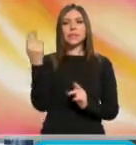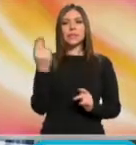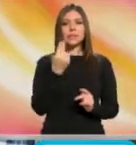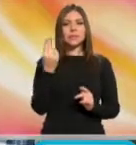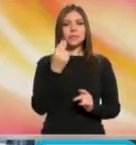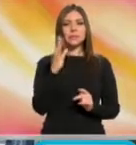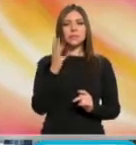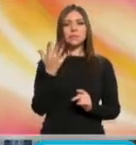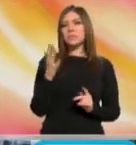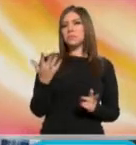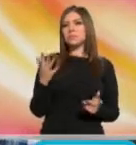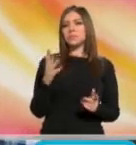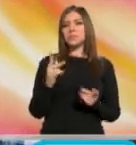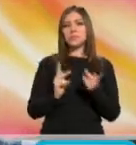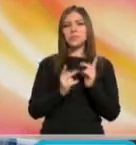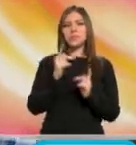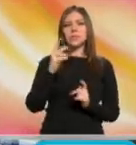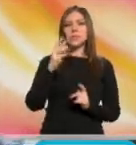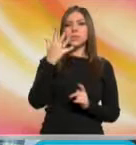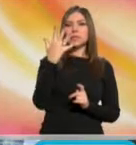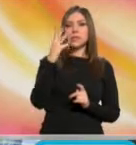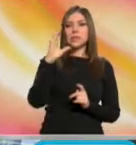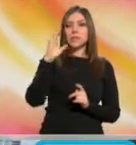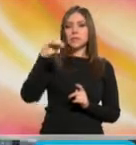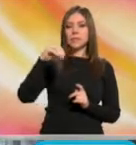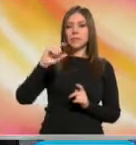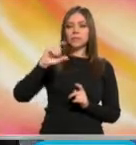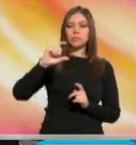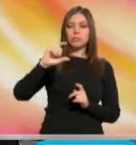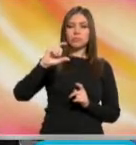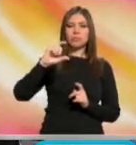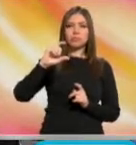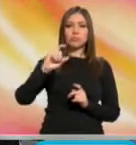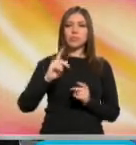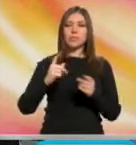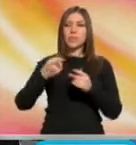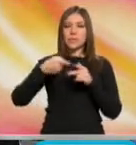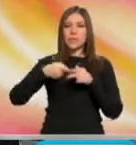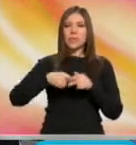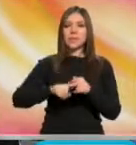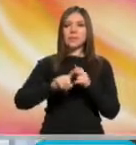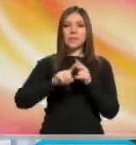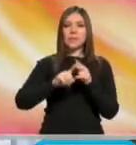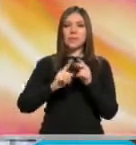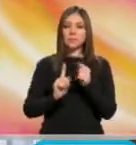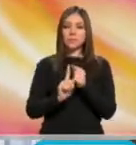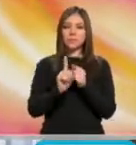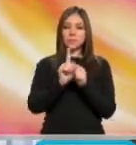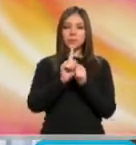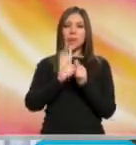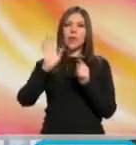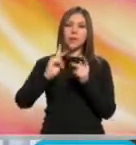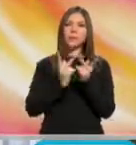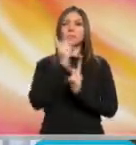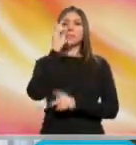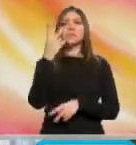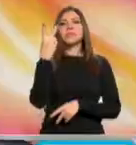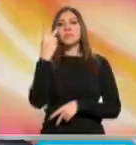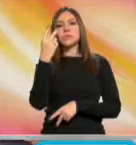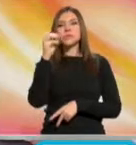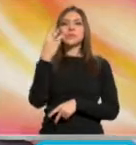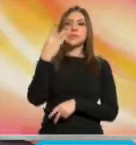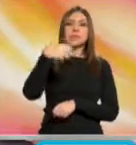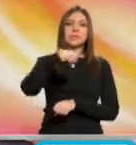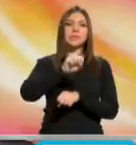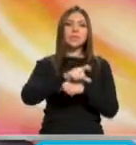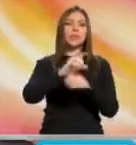crecer por lo menos unos 5 centímetros para empezar a germinar. Muy bien. Y de ahí en 2 o 3 semanas, que yo